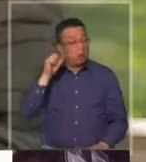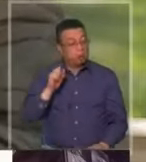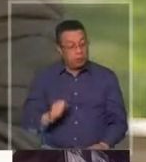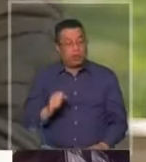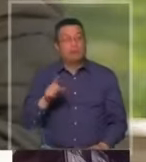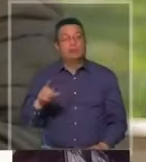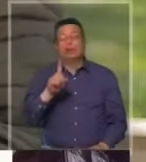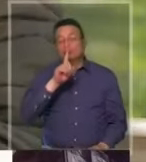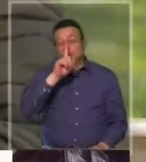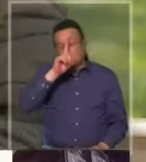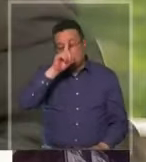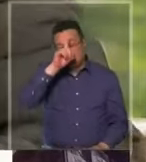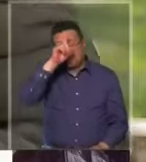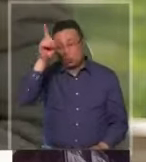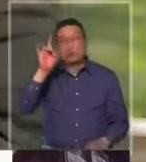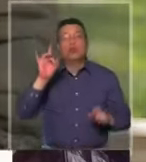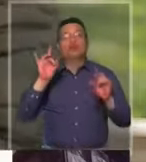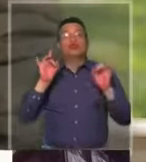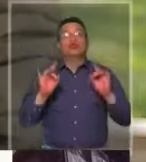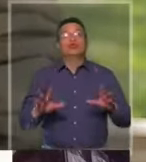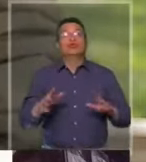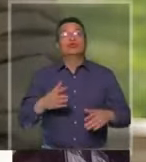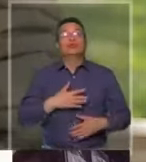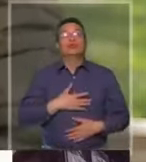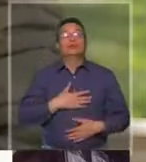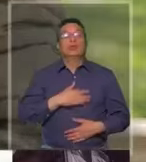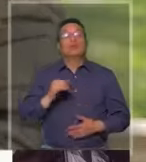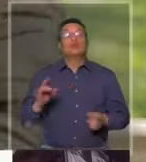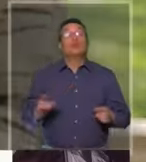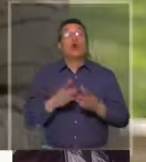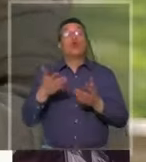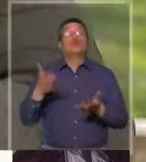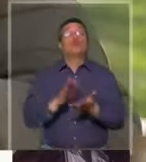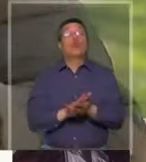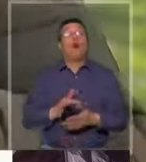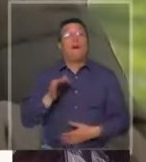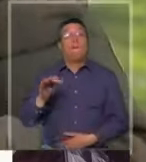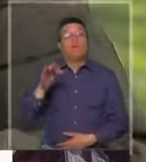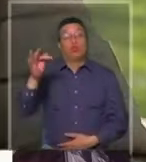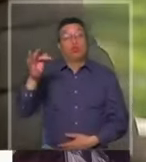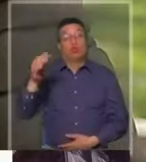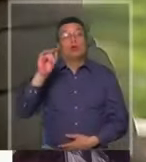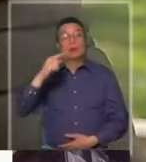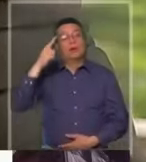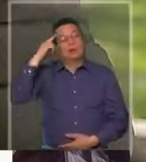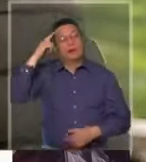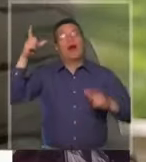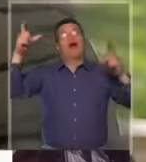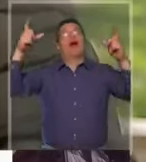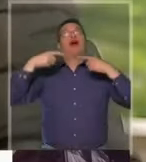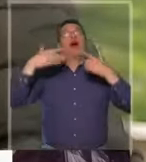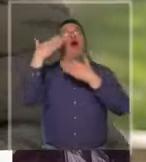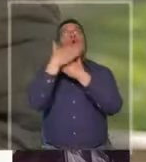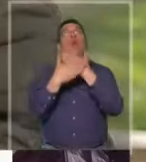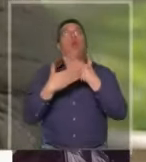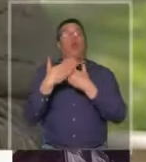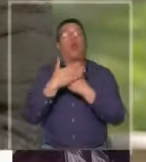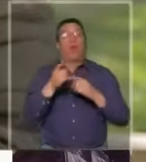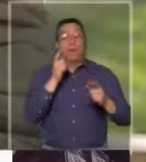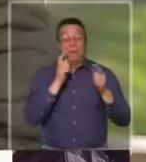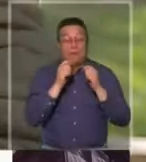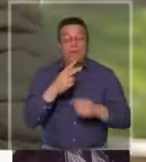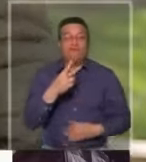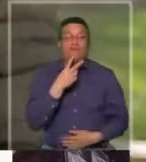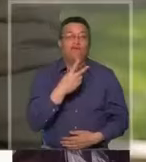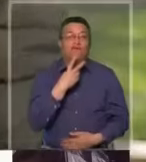rituales para recurrir al hecho trascendente Y de esa manera tener alguna protección respecto de los riesgos de vida que